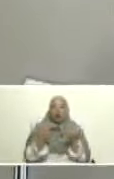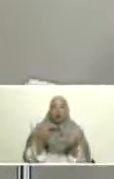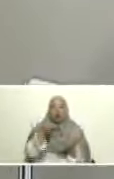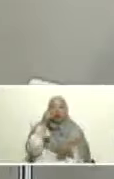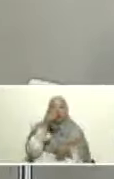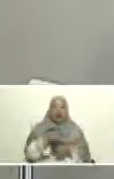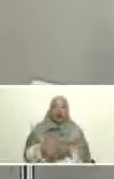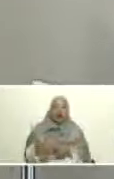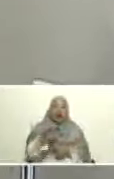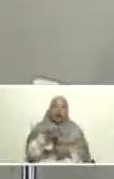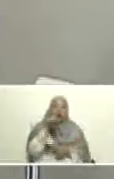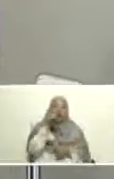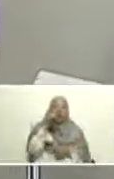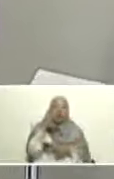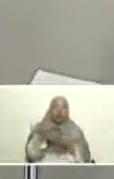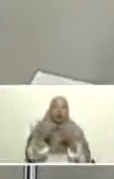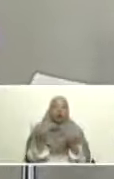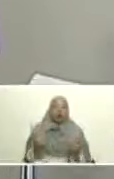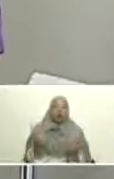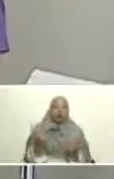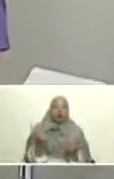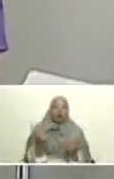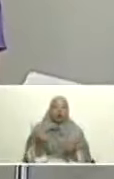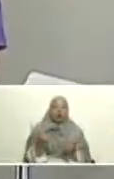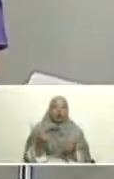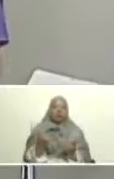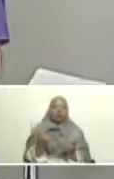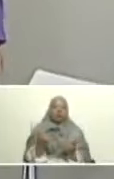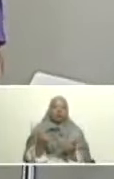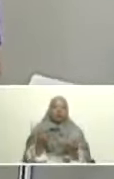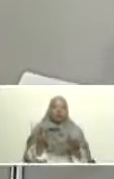crema. Todo en un tequeño.